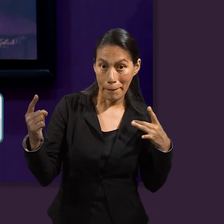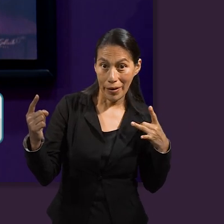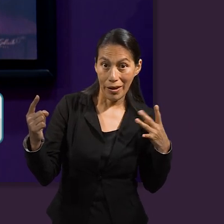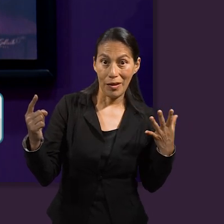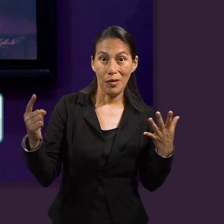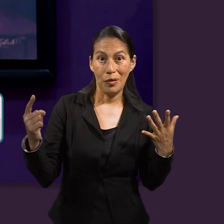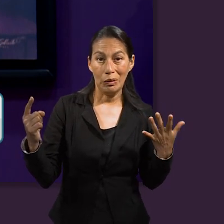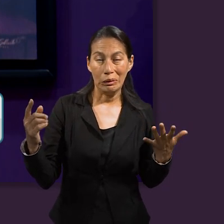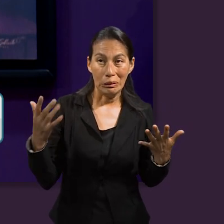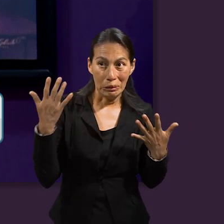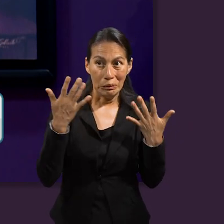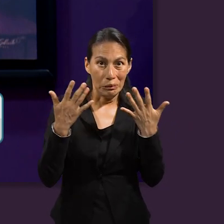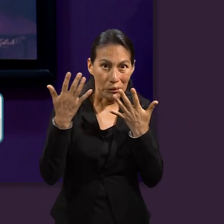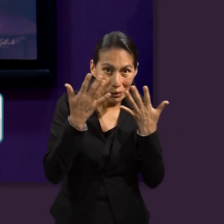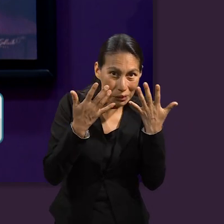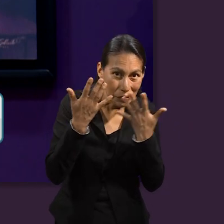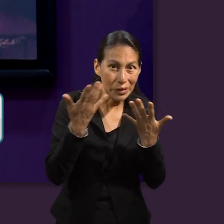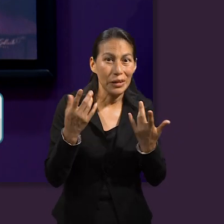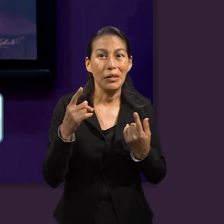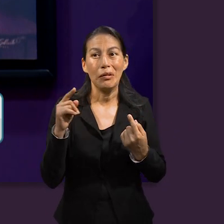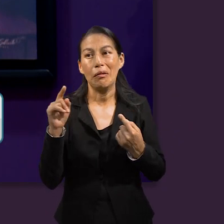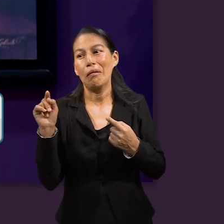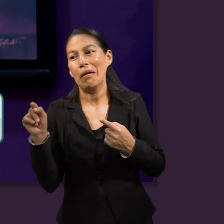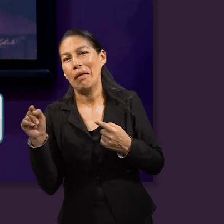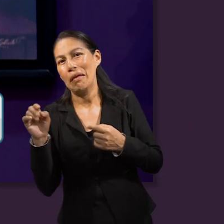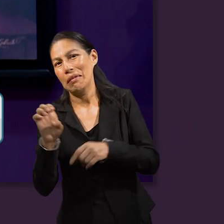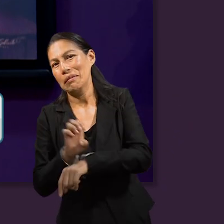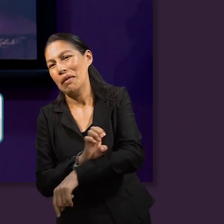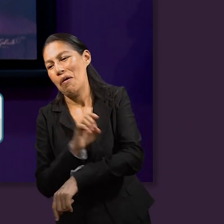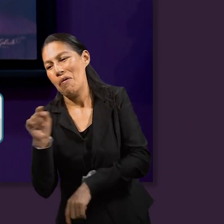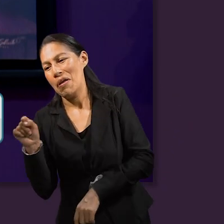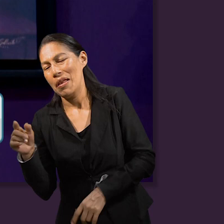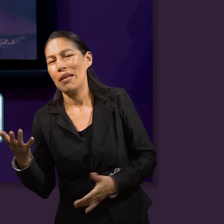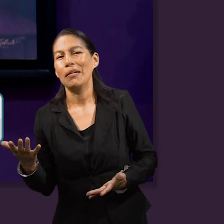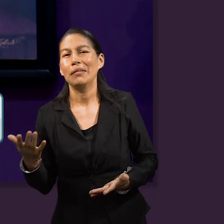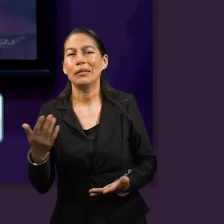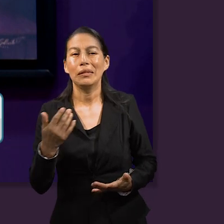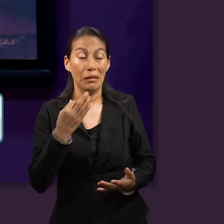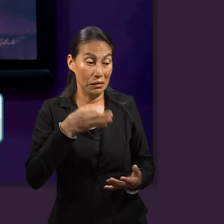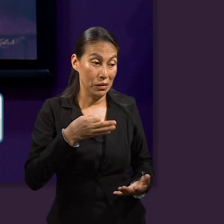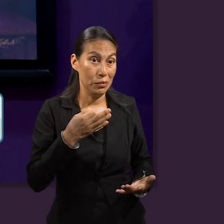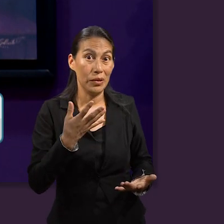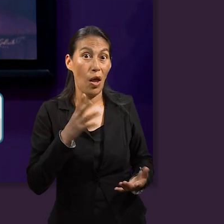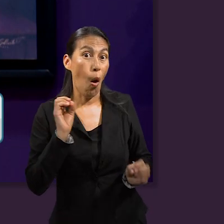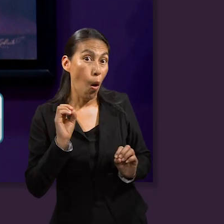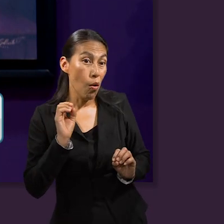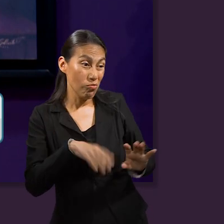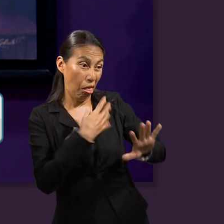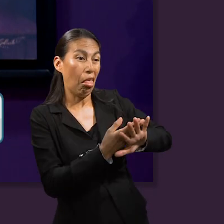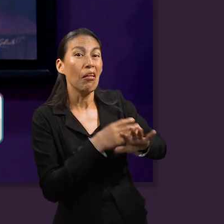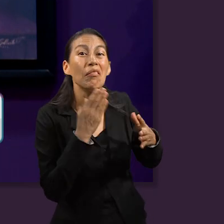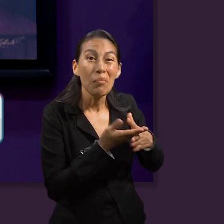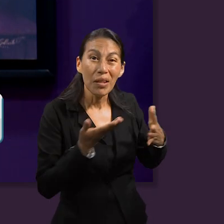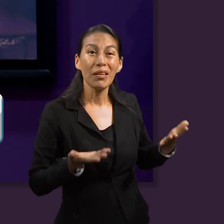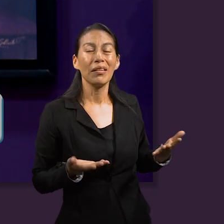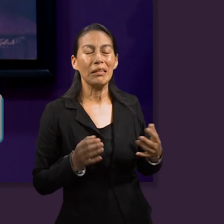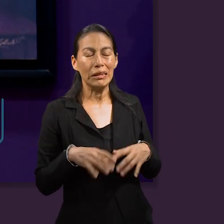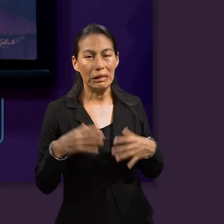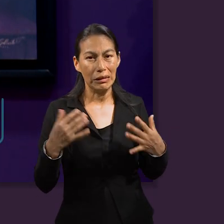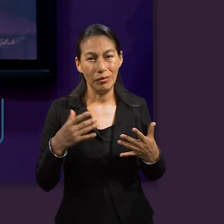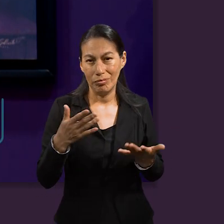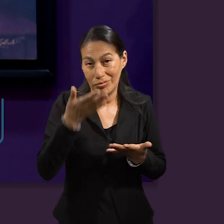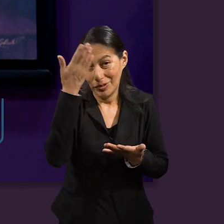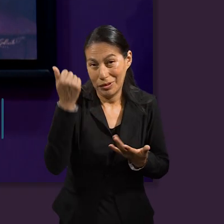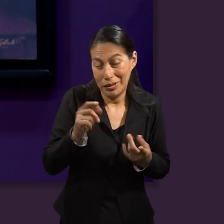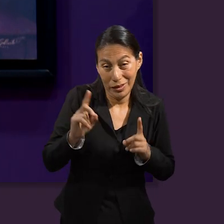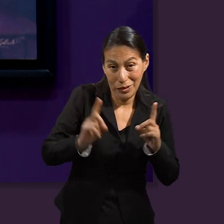con temor de que su hermano se quisiera tomar venganza de de